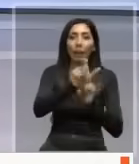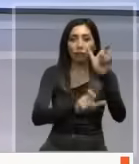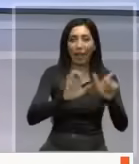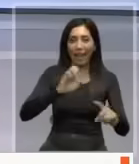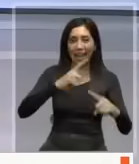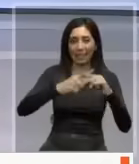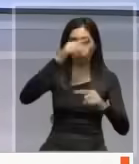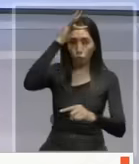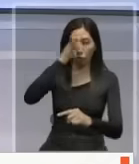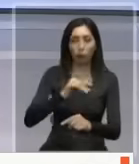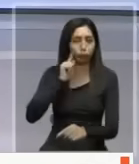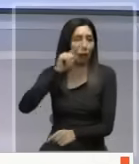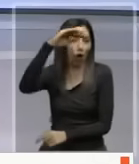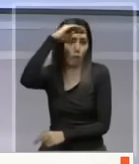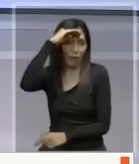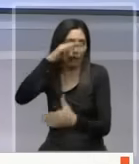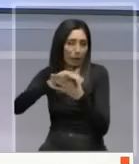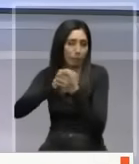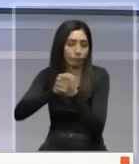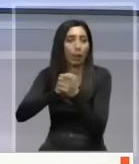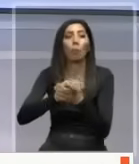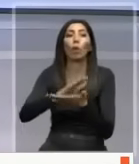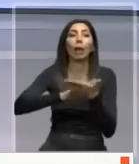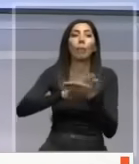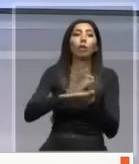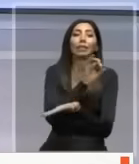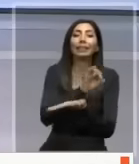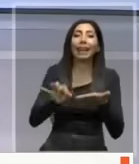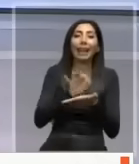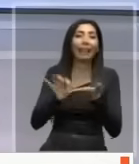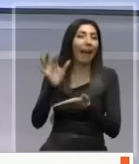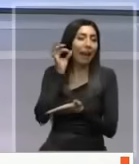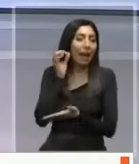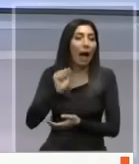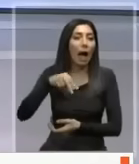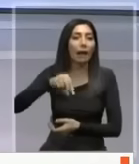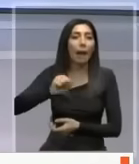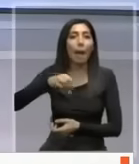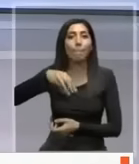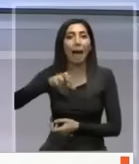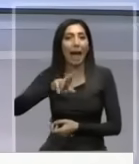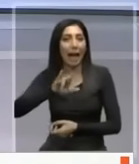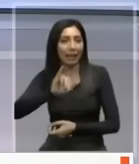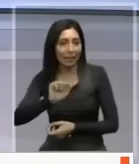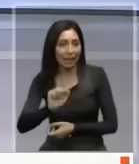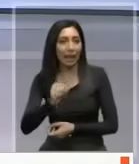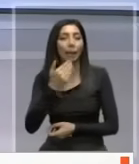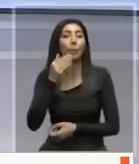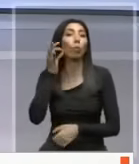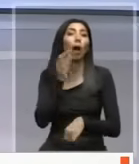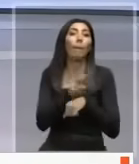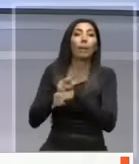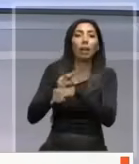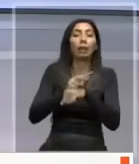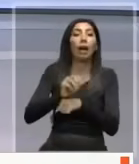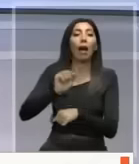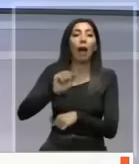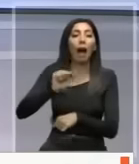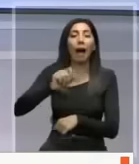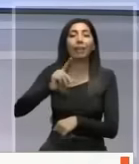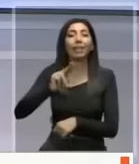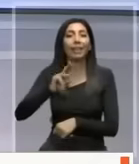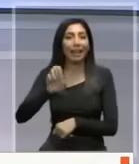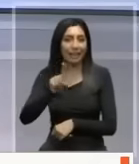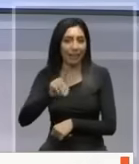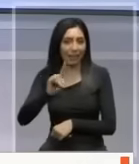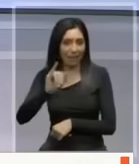exclusiva confianza, como la entonces secretaria de Planificación, Ana María Cortés, la administradora municipal, Andrés Díaz, la